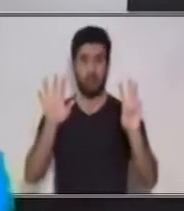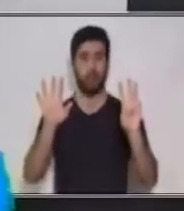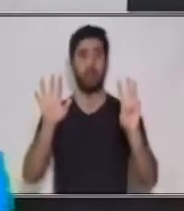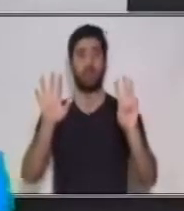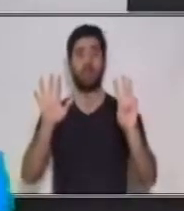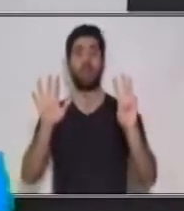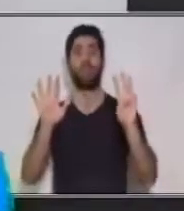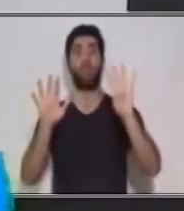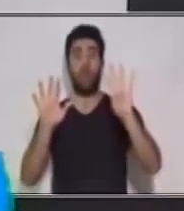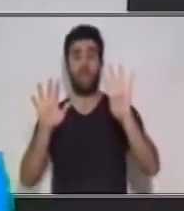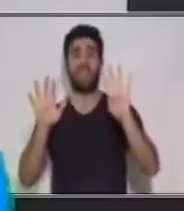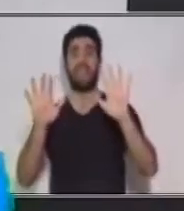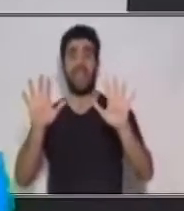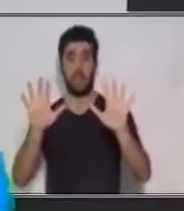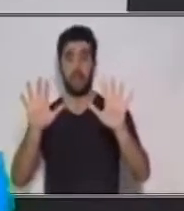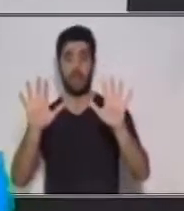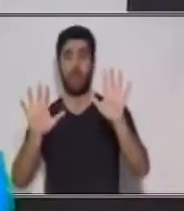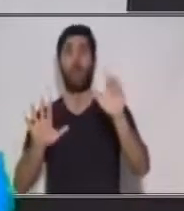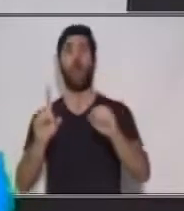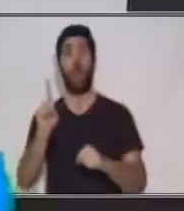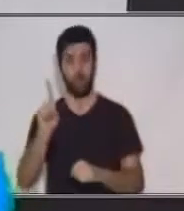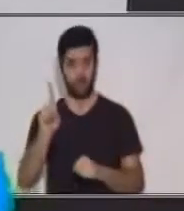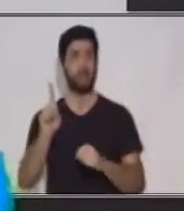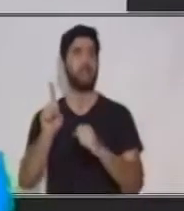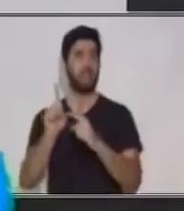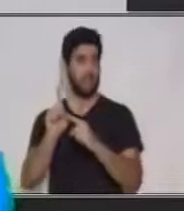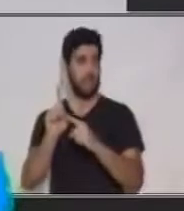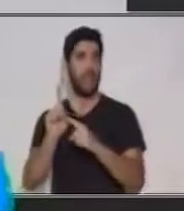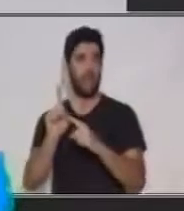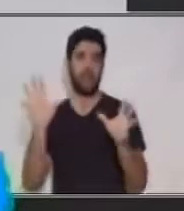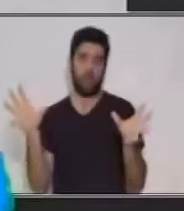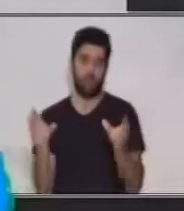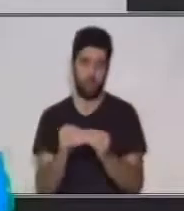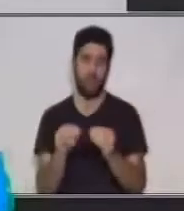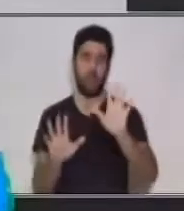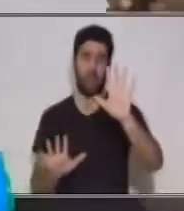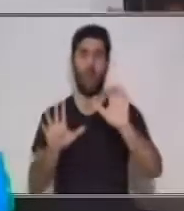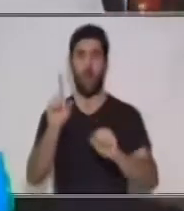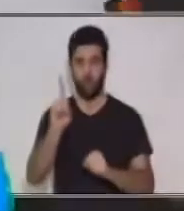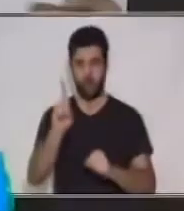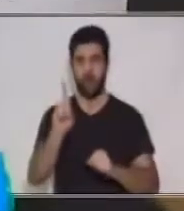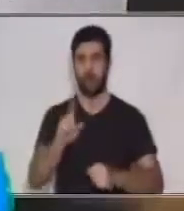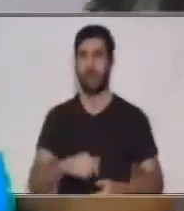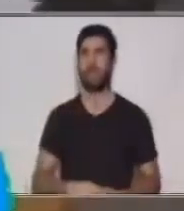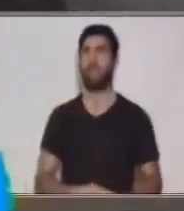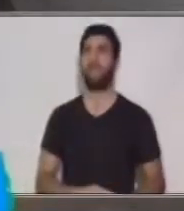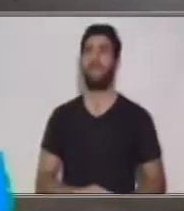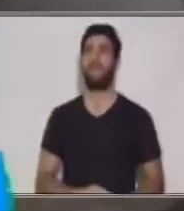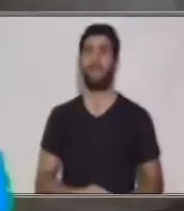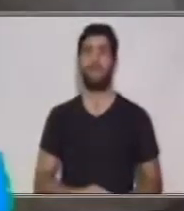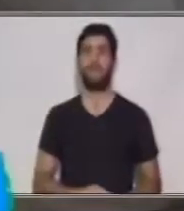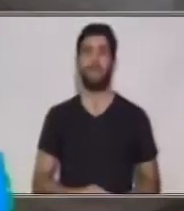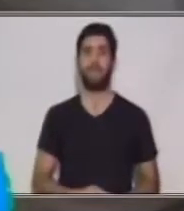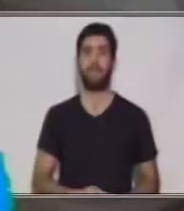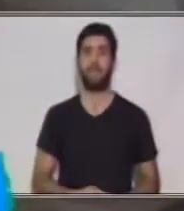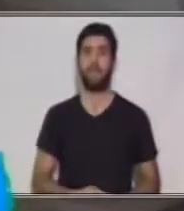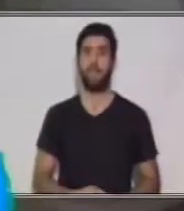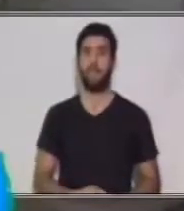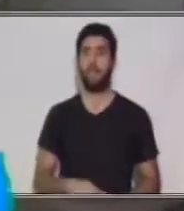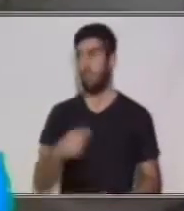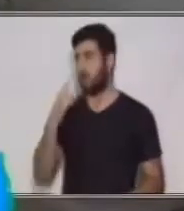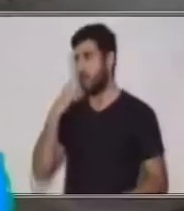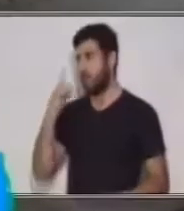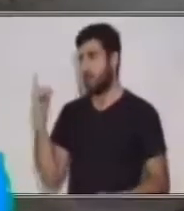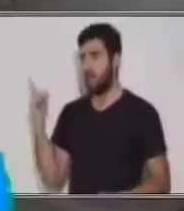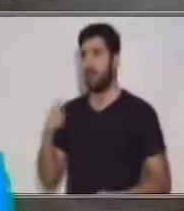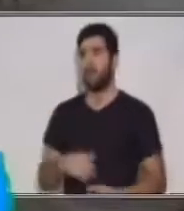8, 9, 10, 11, ¿de acuerdo? Muy bien, entonces el perímetro de nuestra figura es de